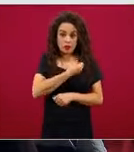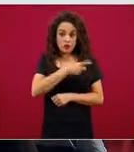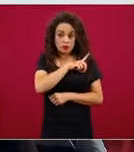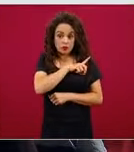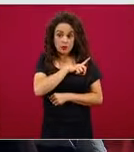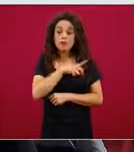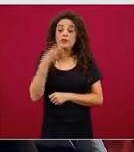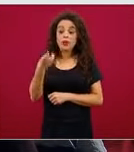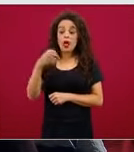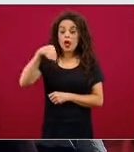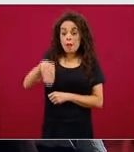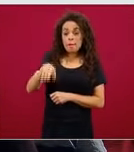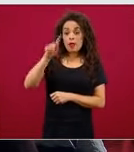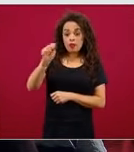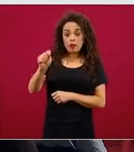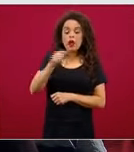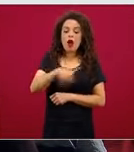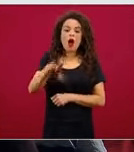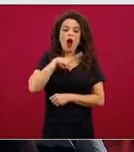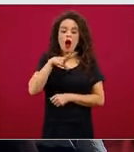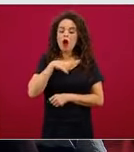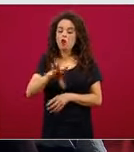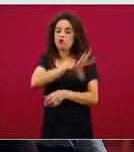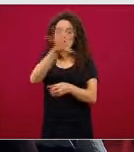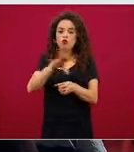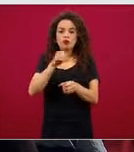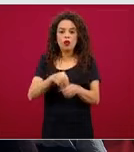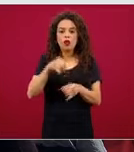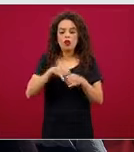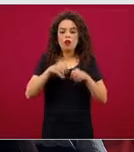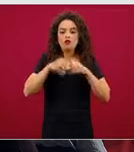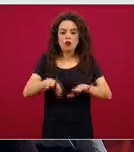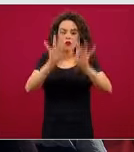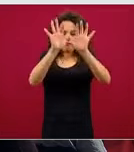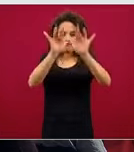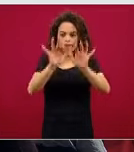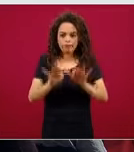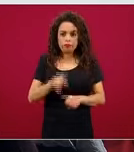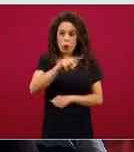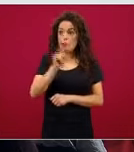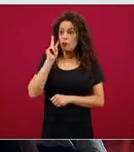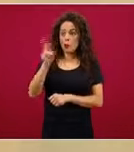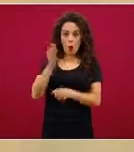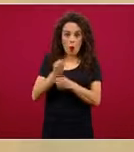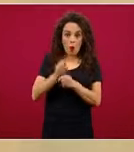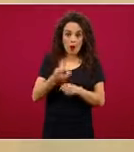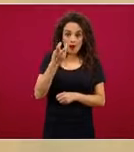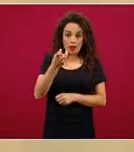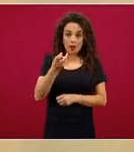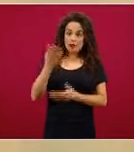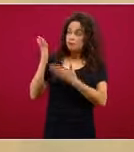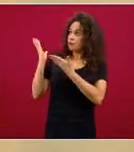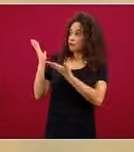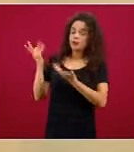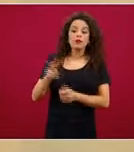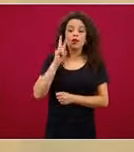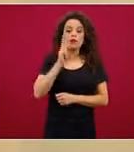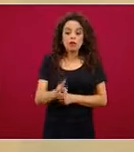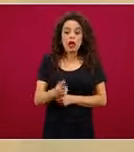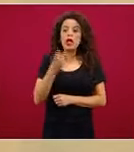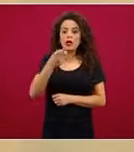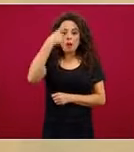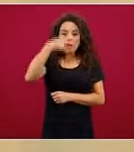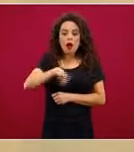MTs alimentan las bases de datos que ustedes ven aquí, que son representadas todas las noches para la toma